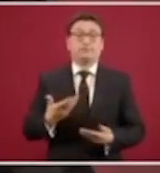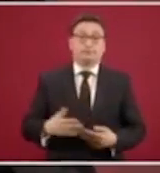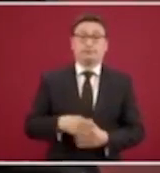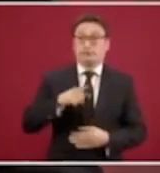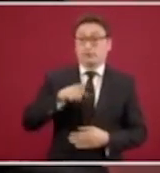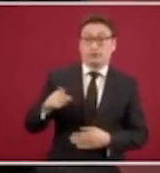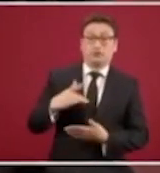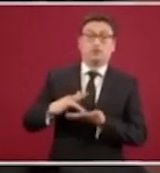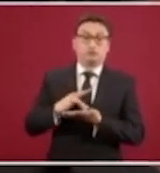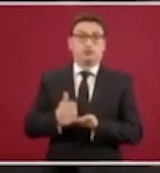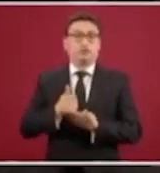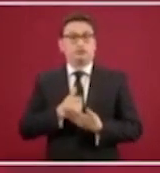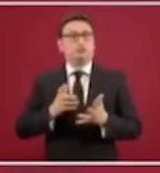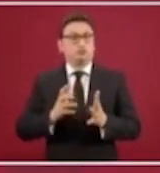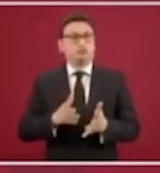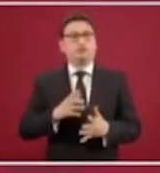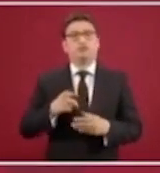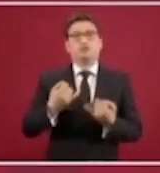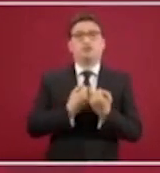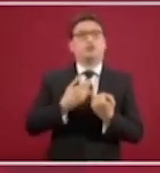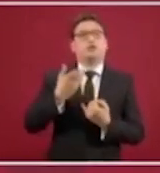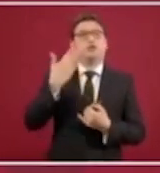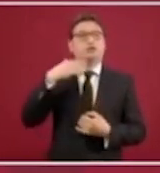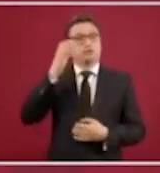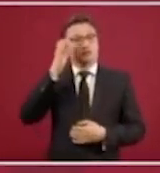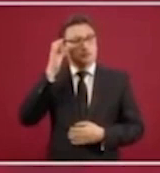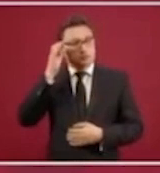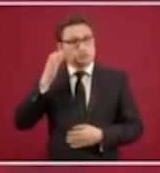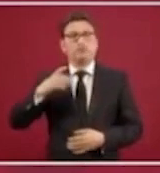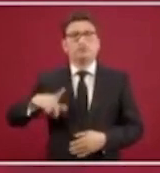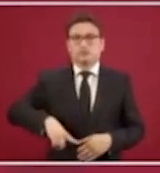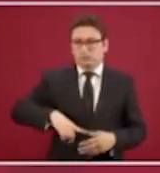nos han ayudado del gobierno chino,